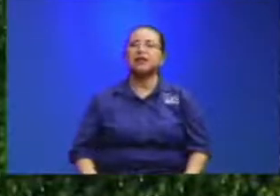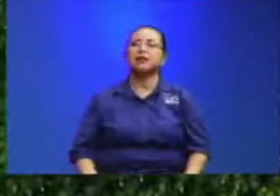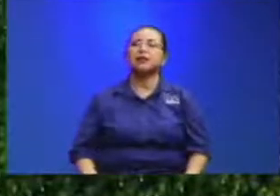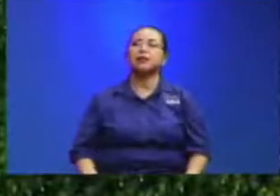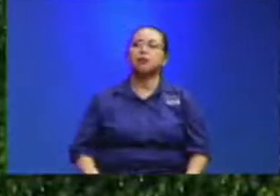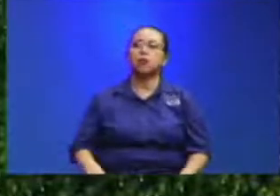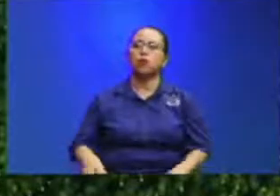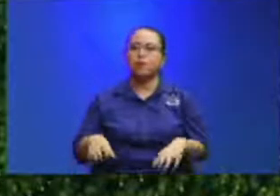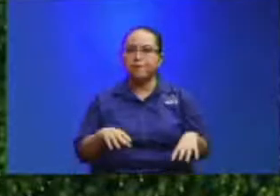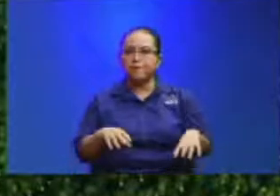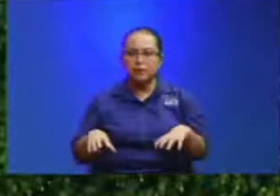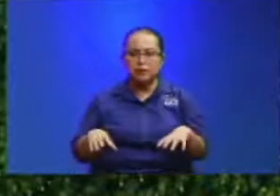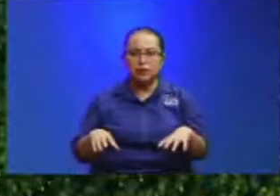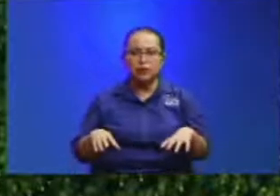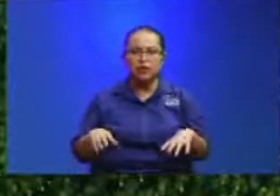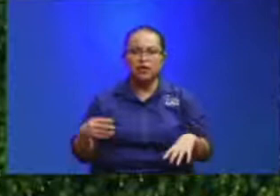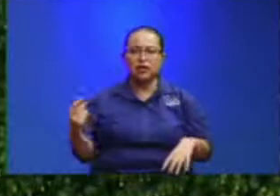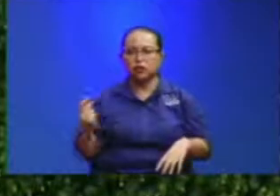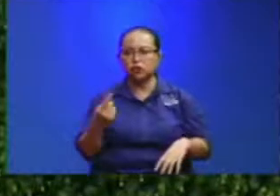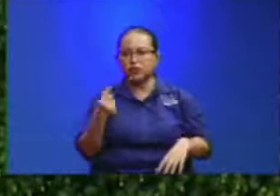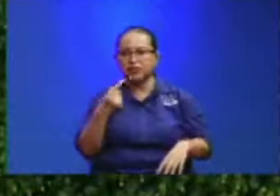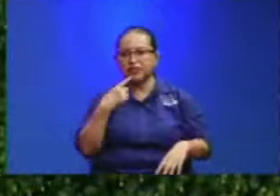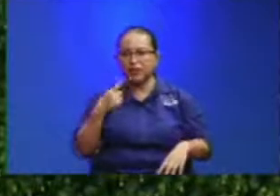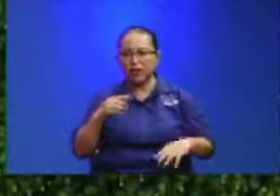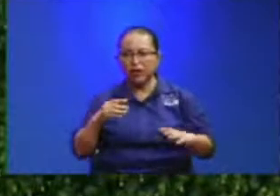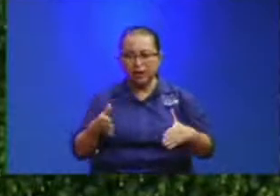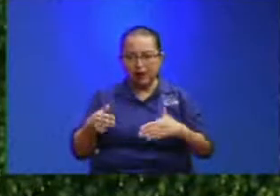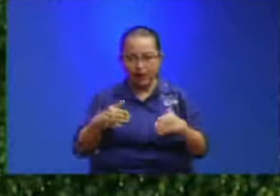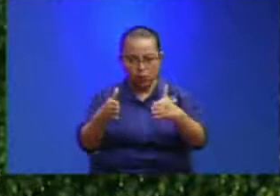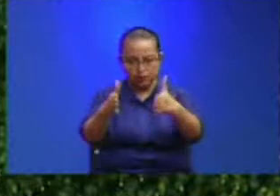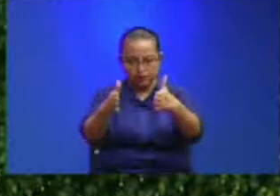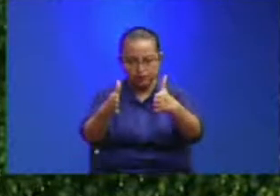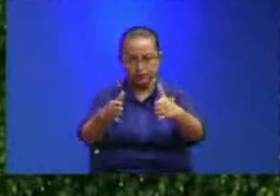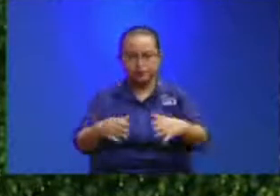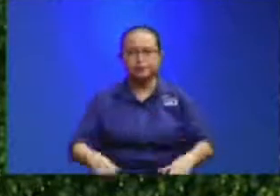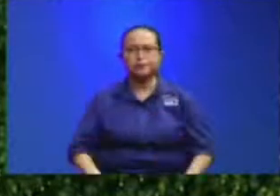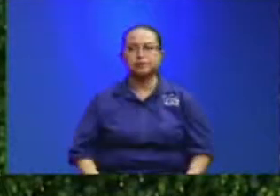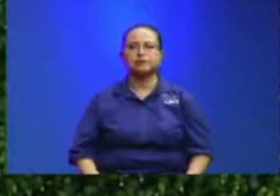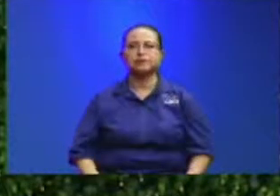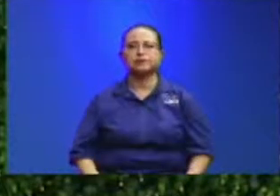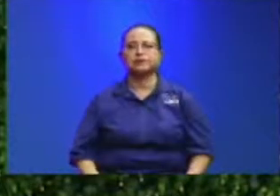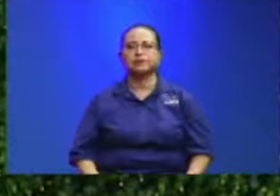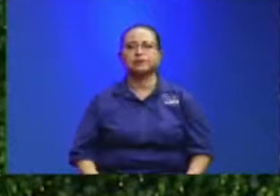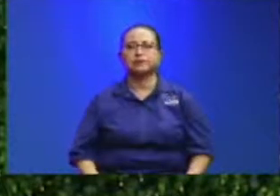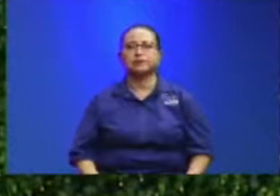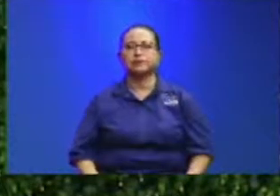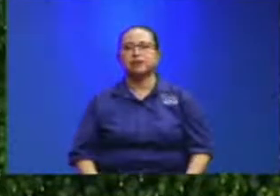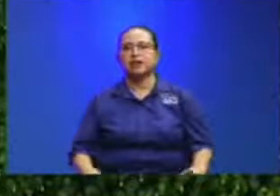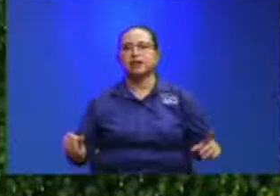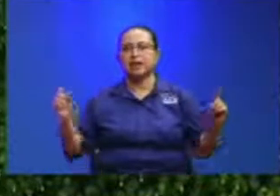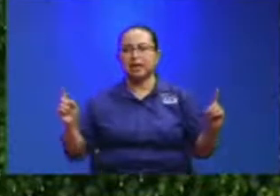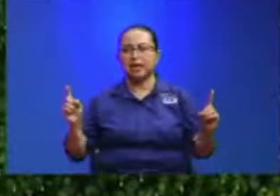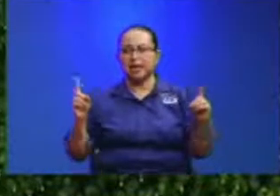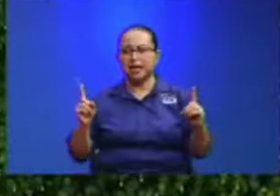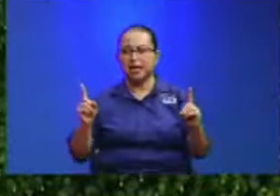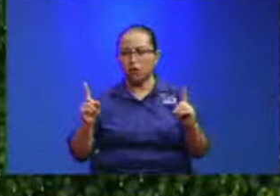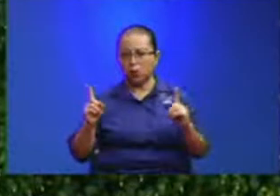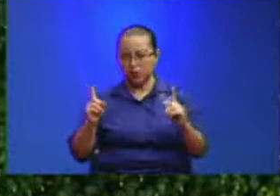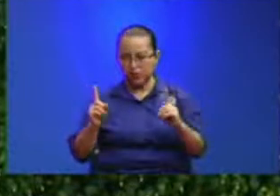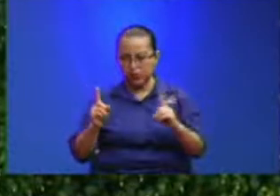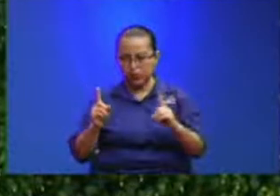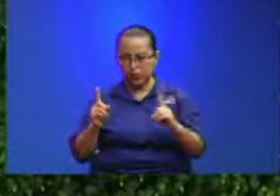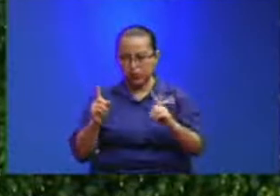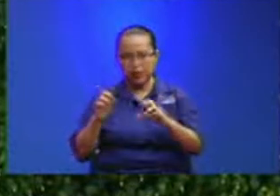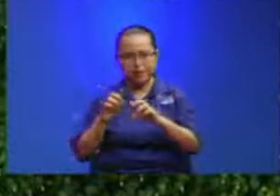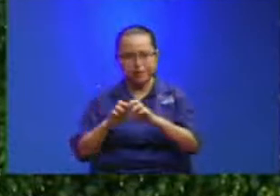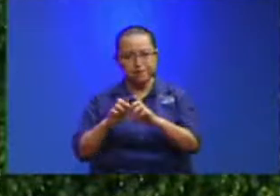hechos capítulo 9 cuando está la es el encuentro del apóstol pablo que todavía no era postrera